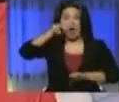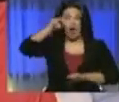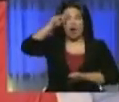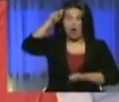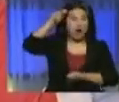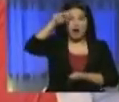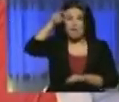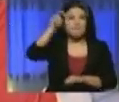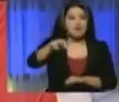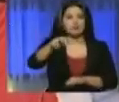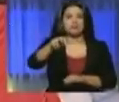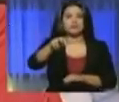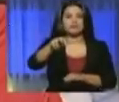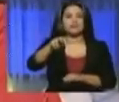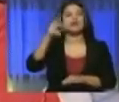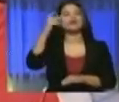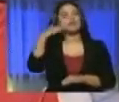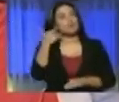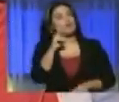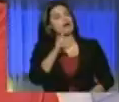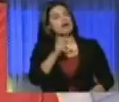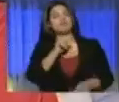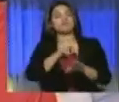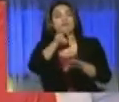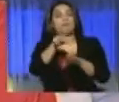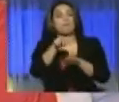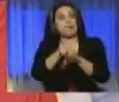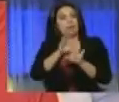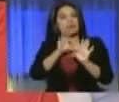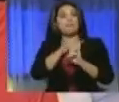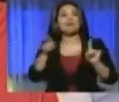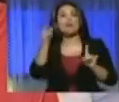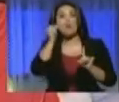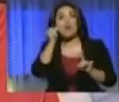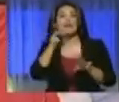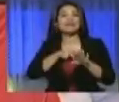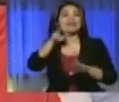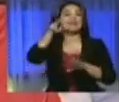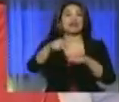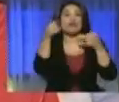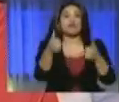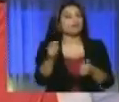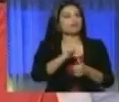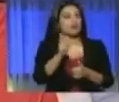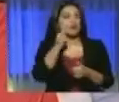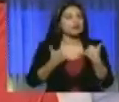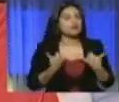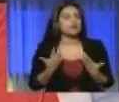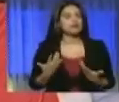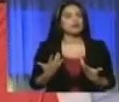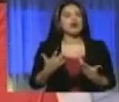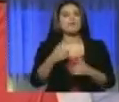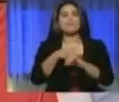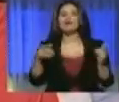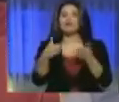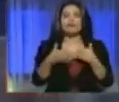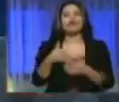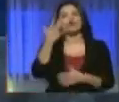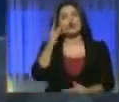próximo torneo, en la próxima Olimpiada, Yolimar tiene medalla olímpica, porque la colombiana tiene 34 años, yo no creo que